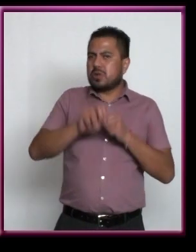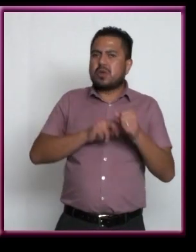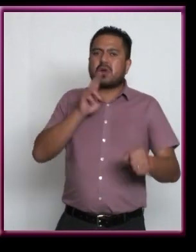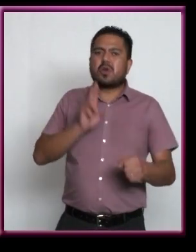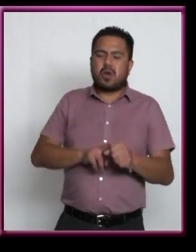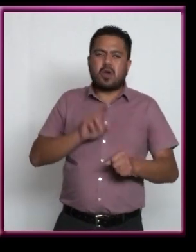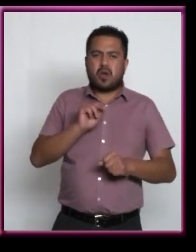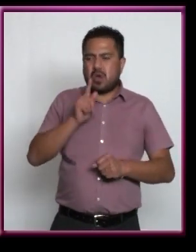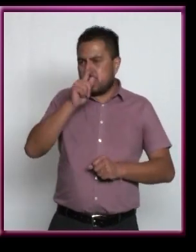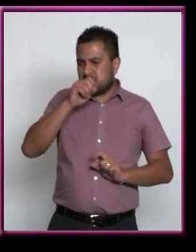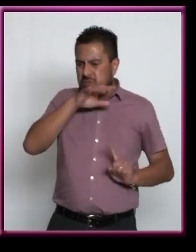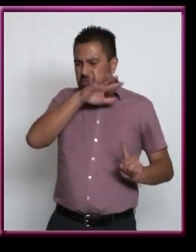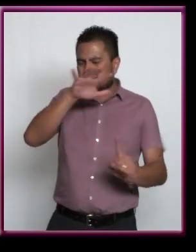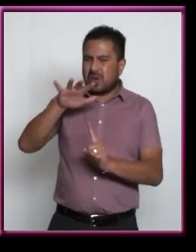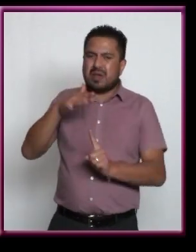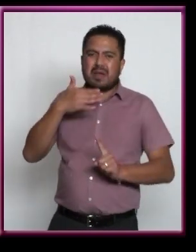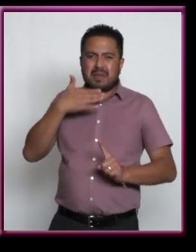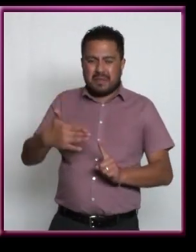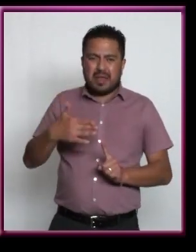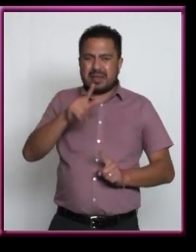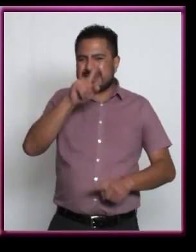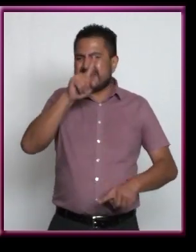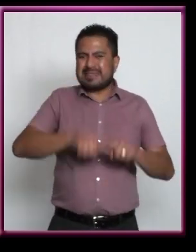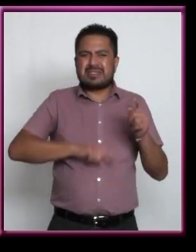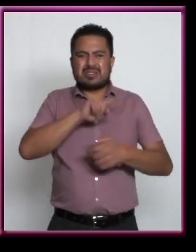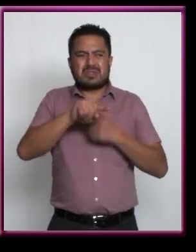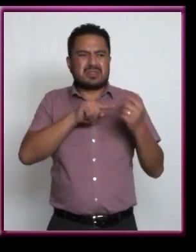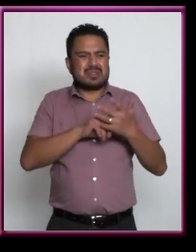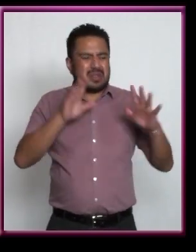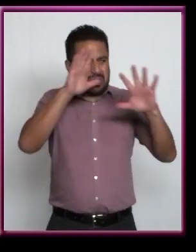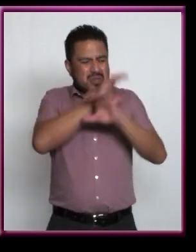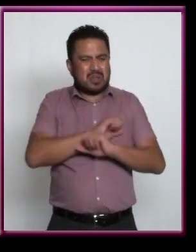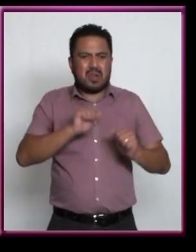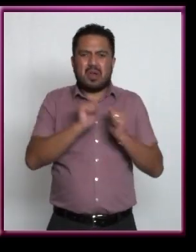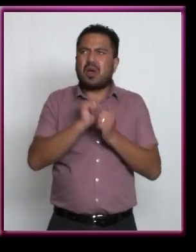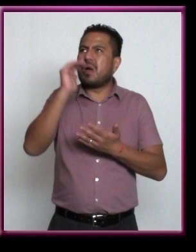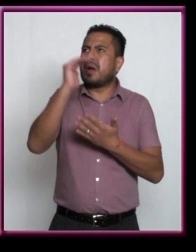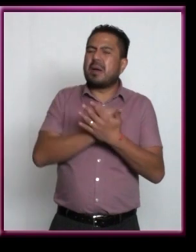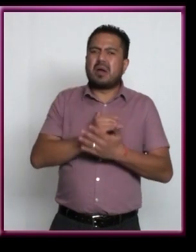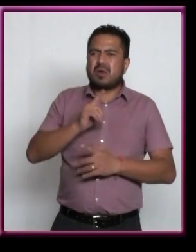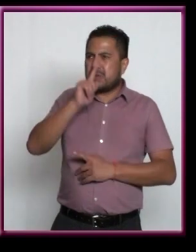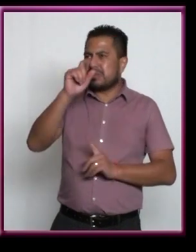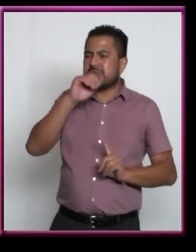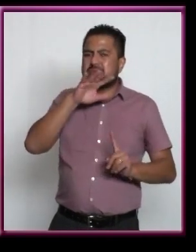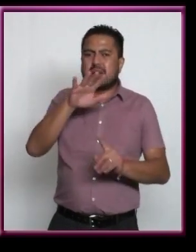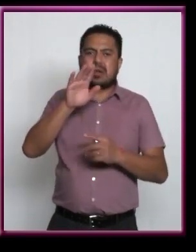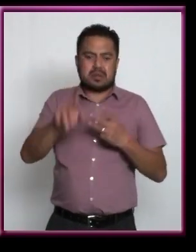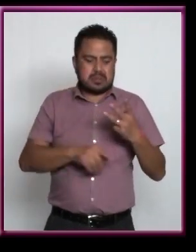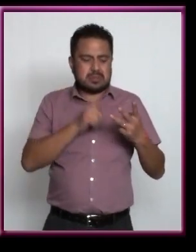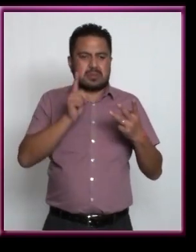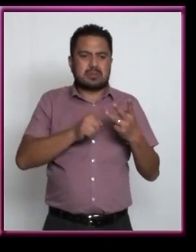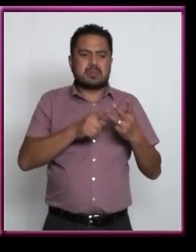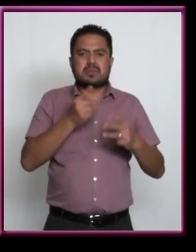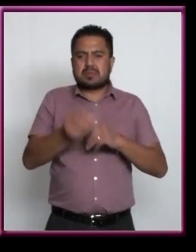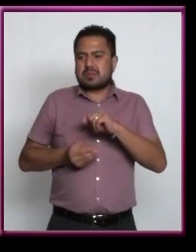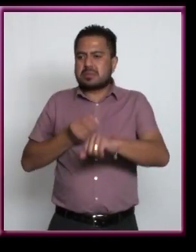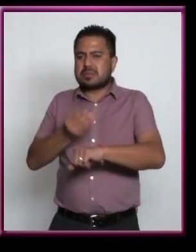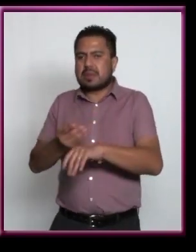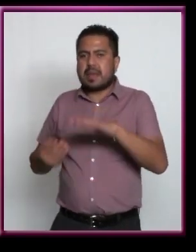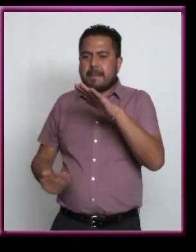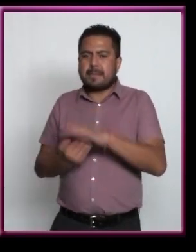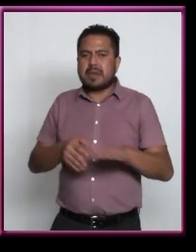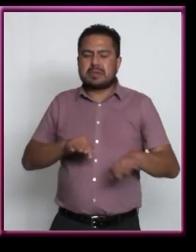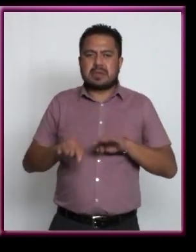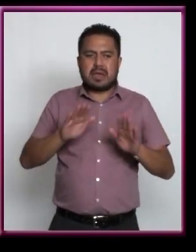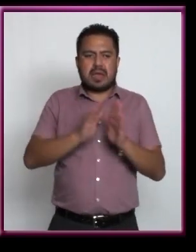o artificial, pero que esté iluminado. Evita lugares oscuros y con poca ventilación. 3. Coloca una mesa de trabajo